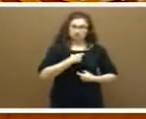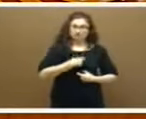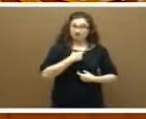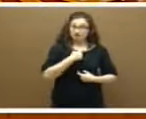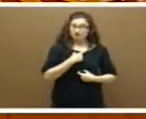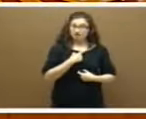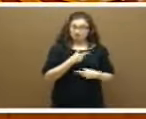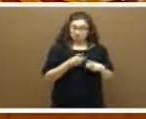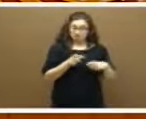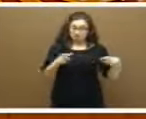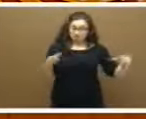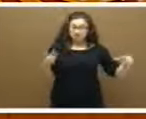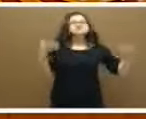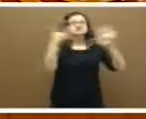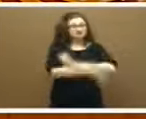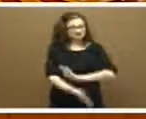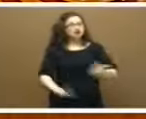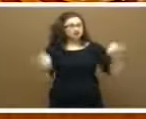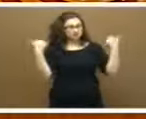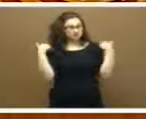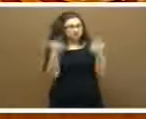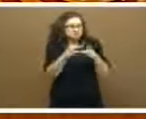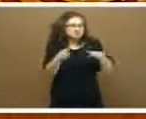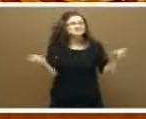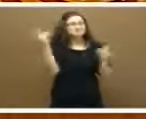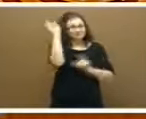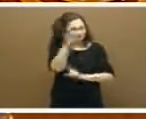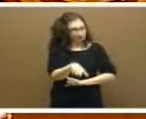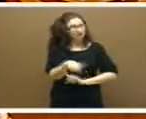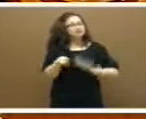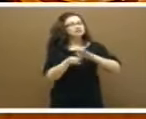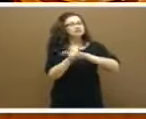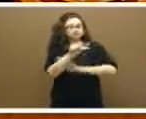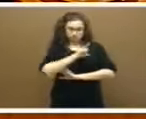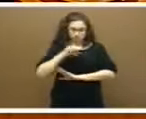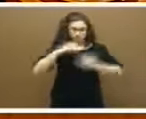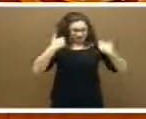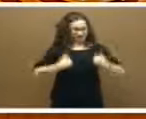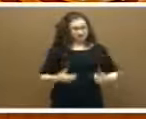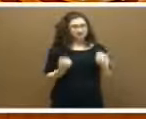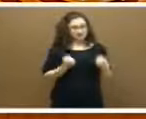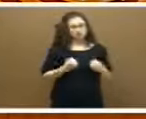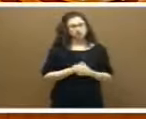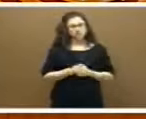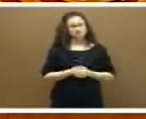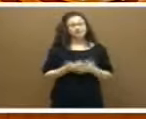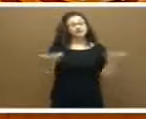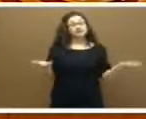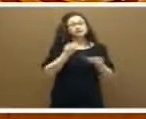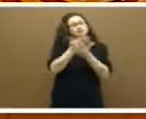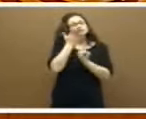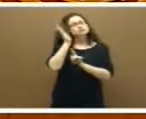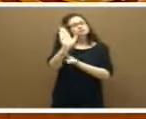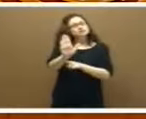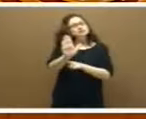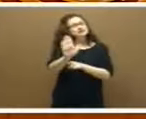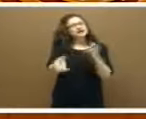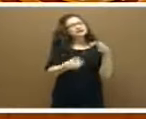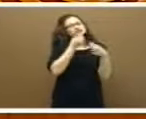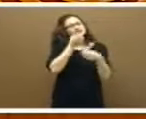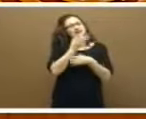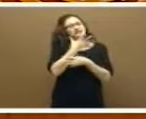su responsabilidad en el desarrollo de su propia salud. Nuestra apuesta de los socialistas para